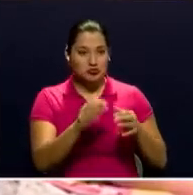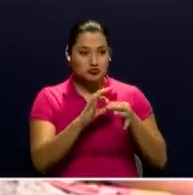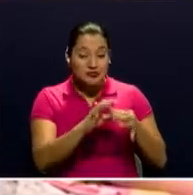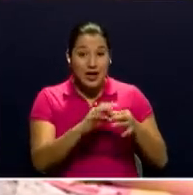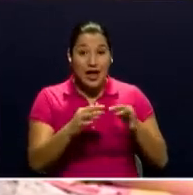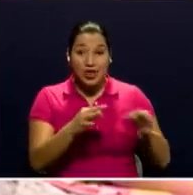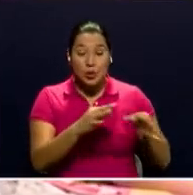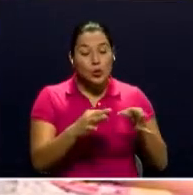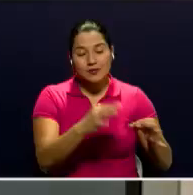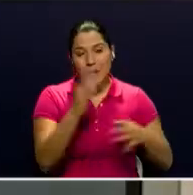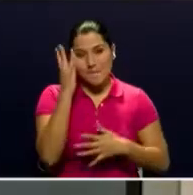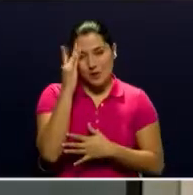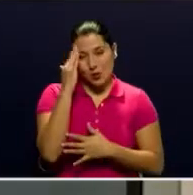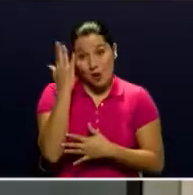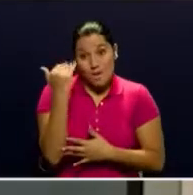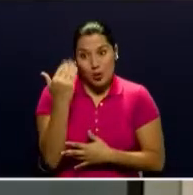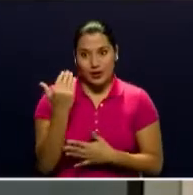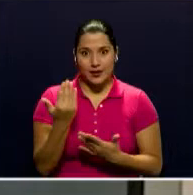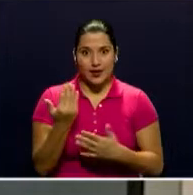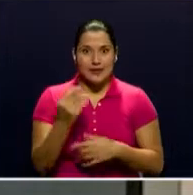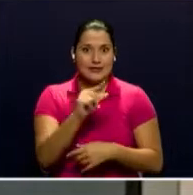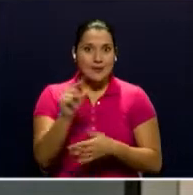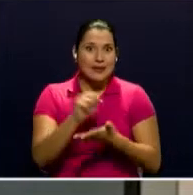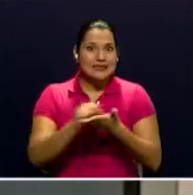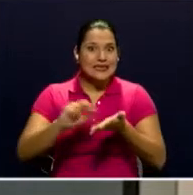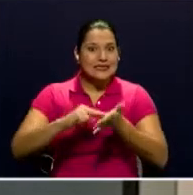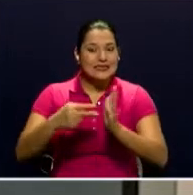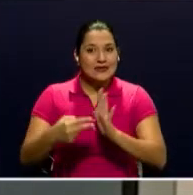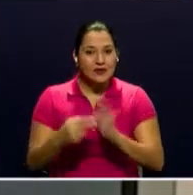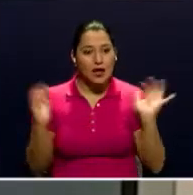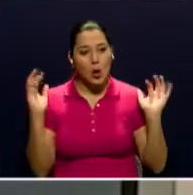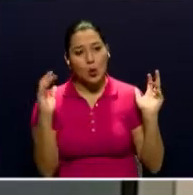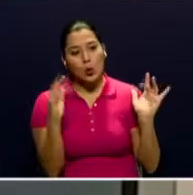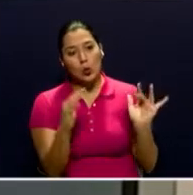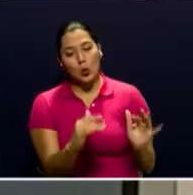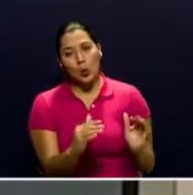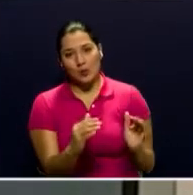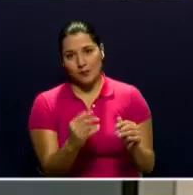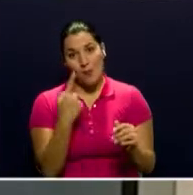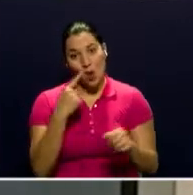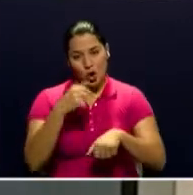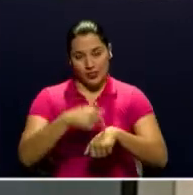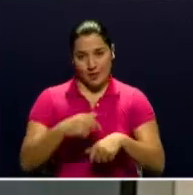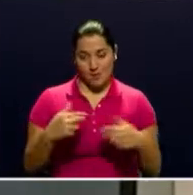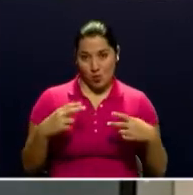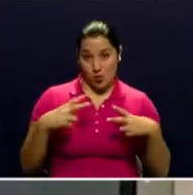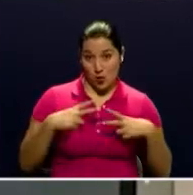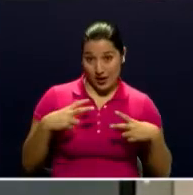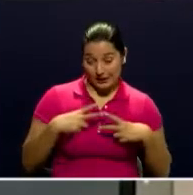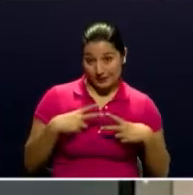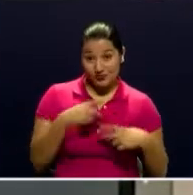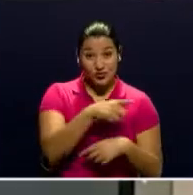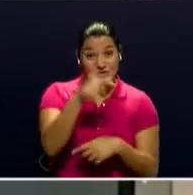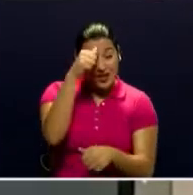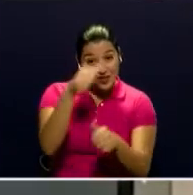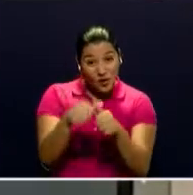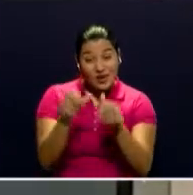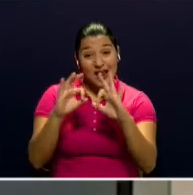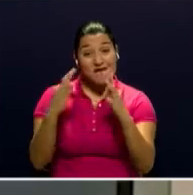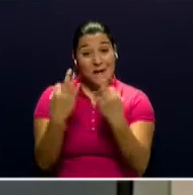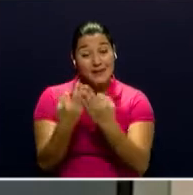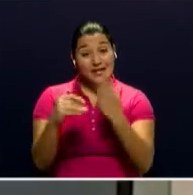toman vacaciones. Entendemos que la Semana Santa es una época predilecta por las familias costarricenses para hacer